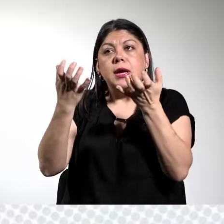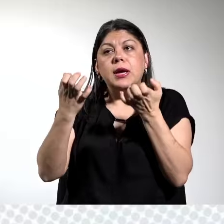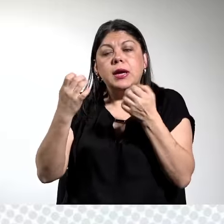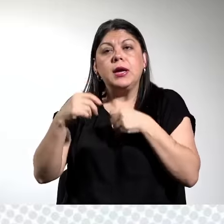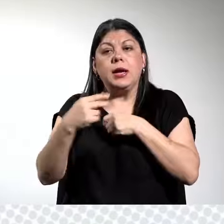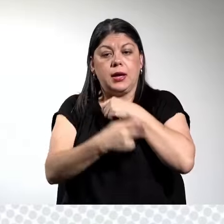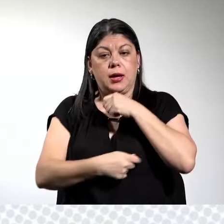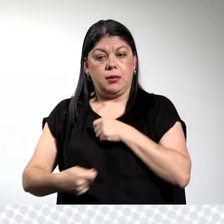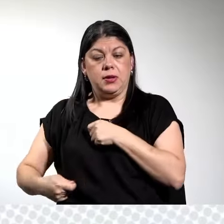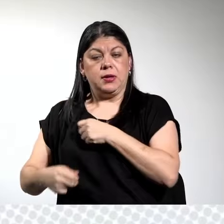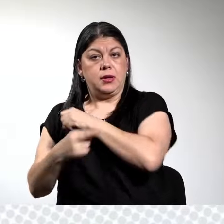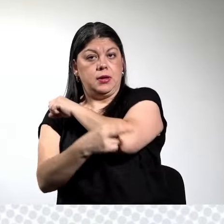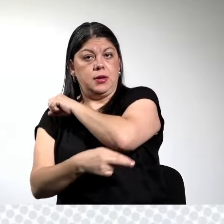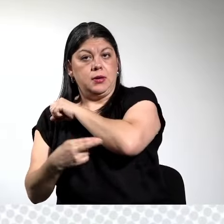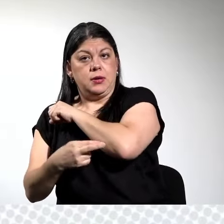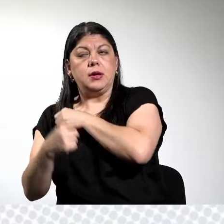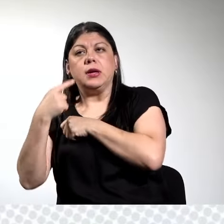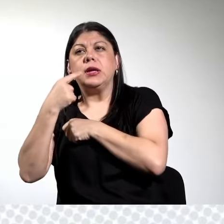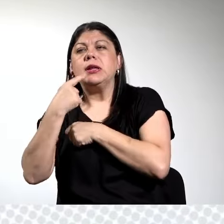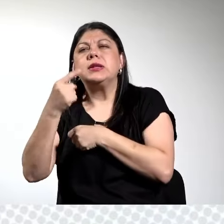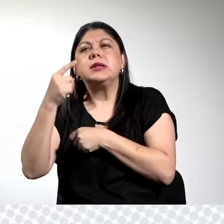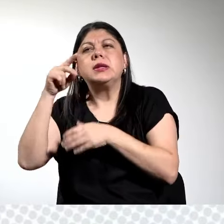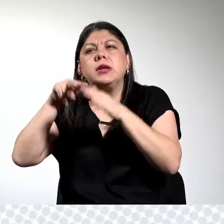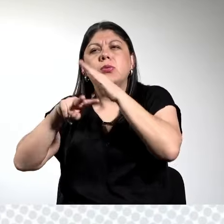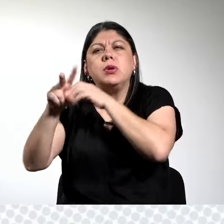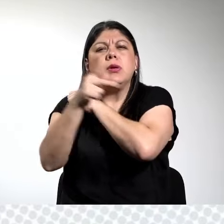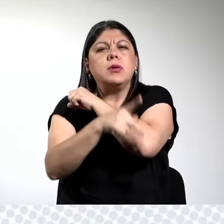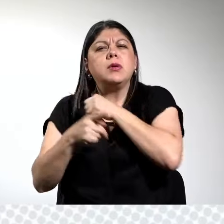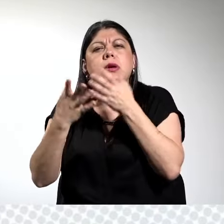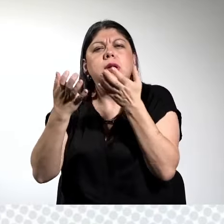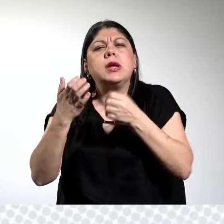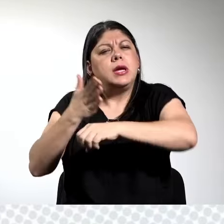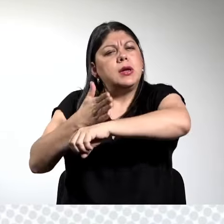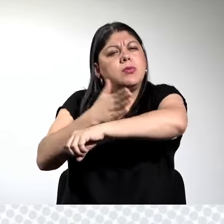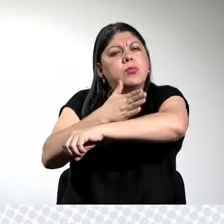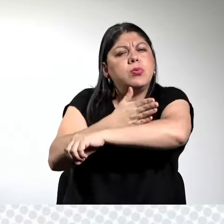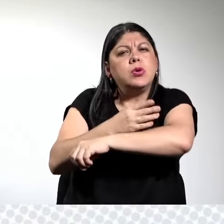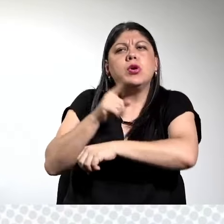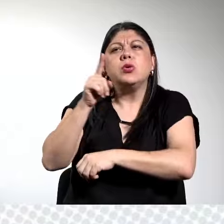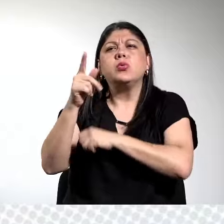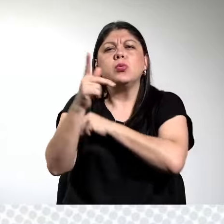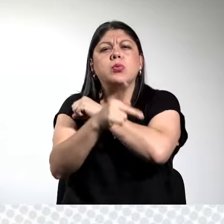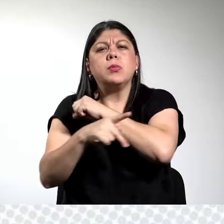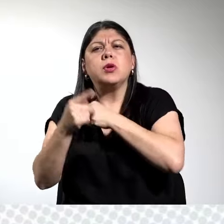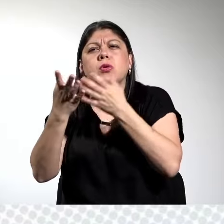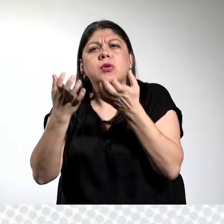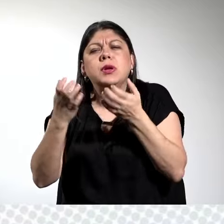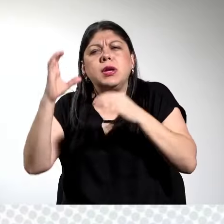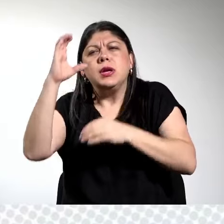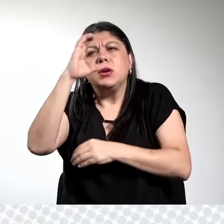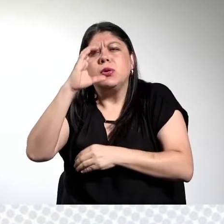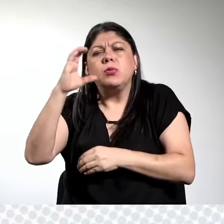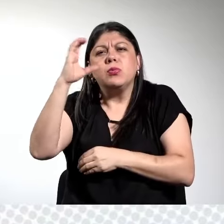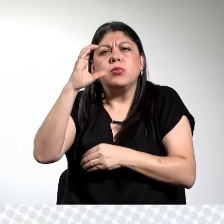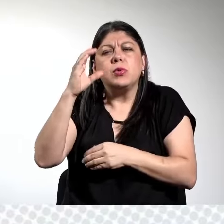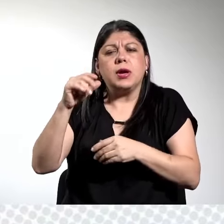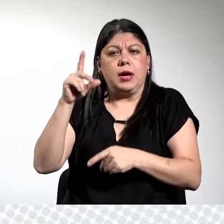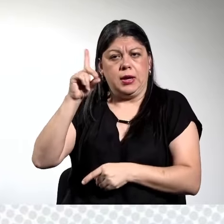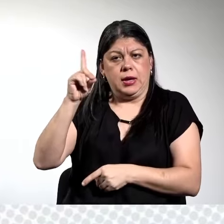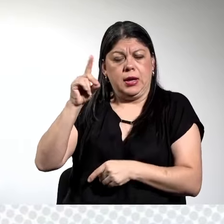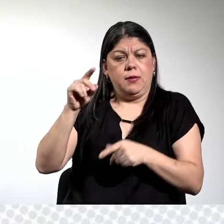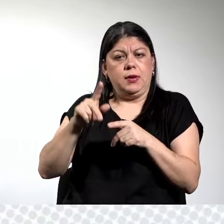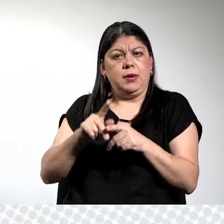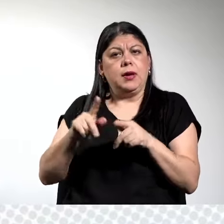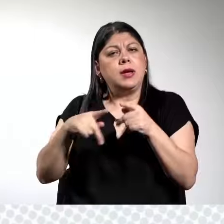la República, uno dice, tiene una visión país, tiene un país que quiere construir. ¿Cuál es el país que buscará construir David